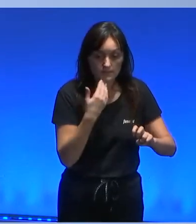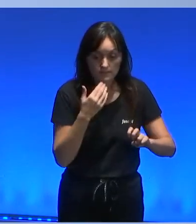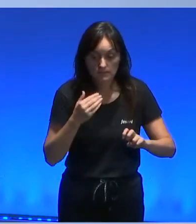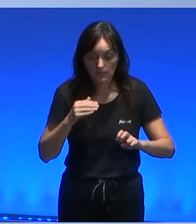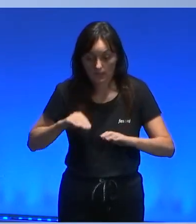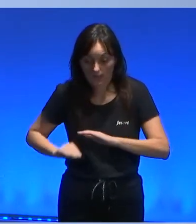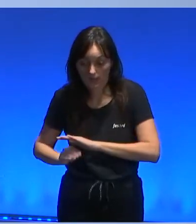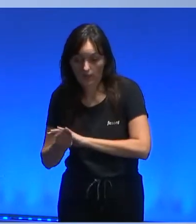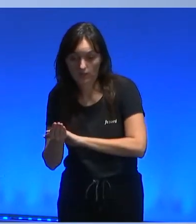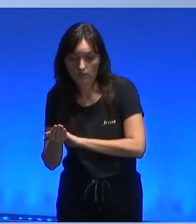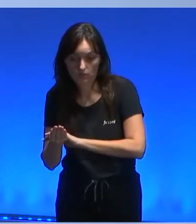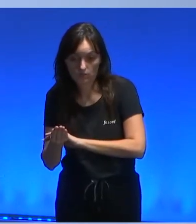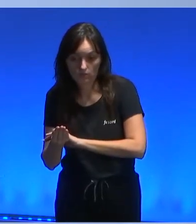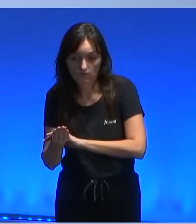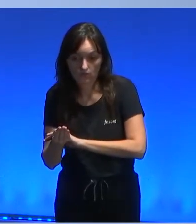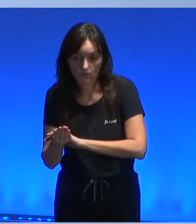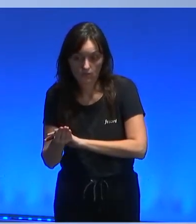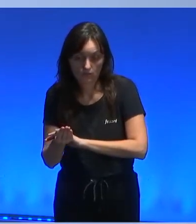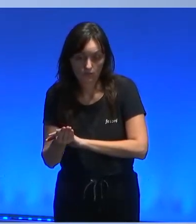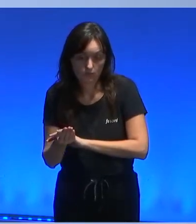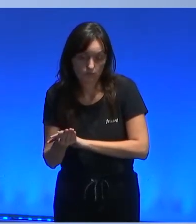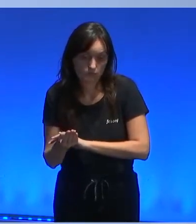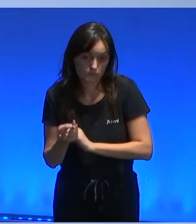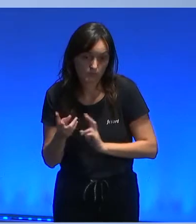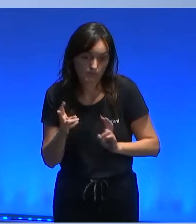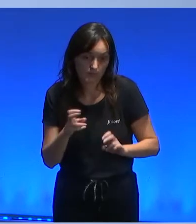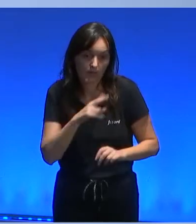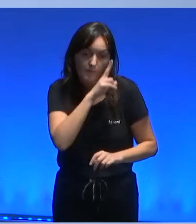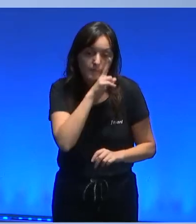niño, tanto por las madres que por los padres,